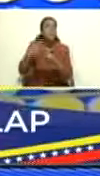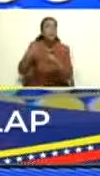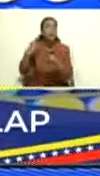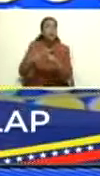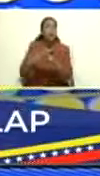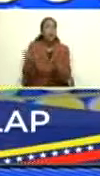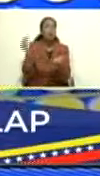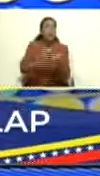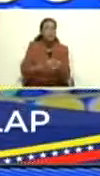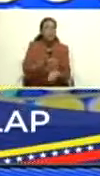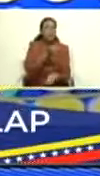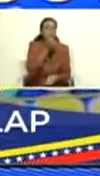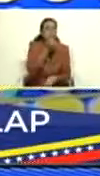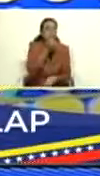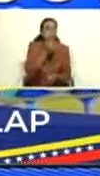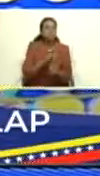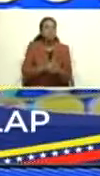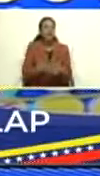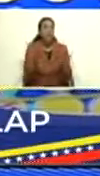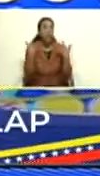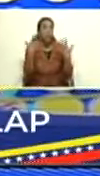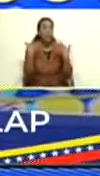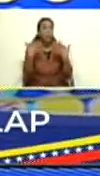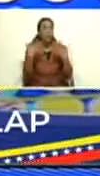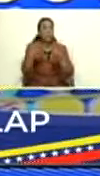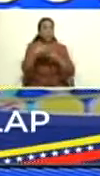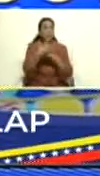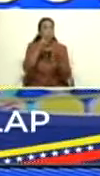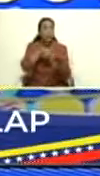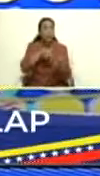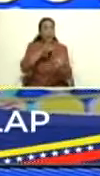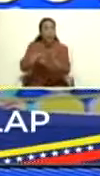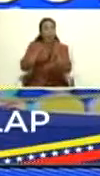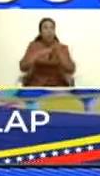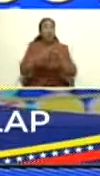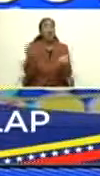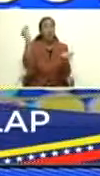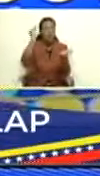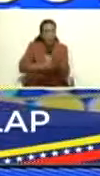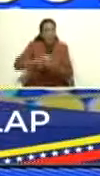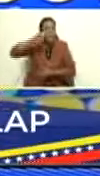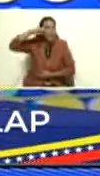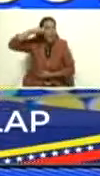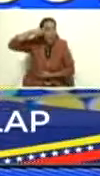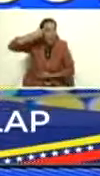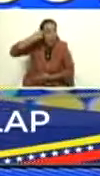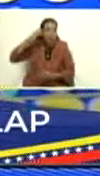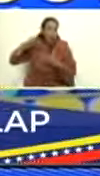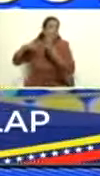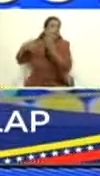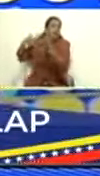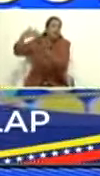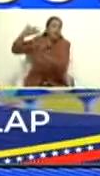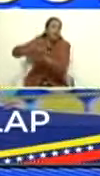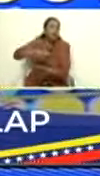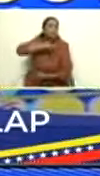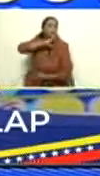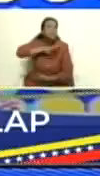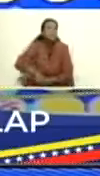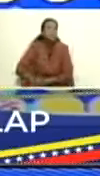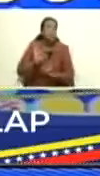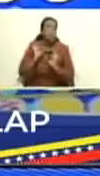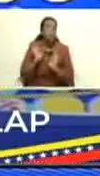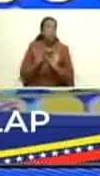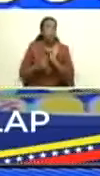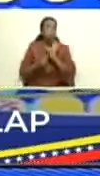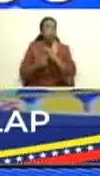Es posible y urgente erigir la memoria como un estandarte fecundo que